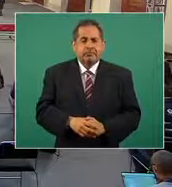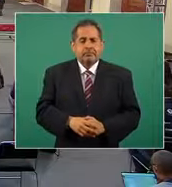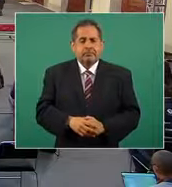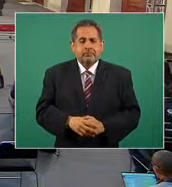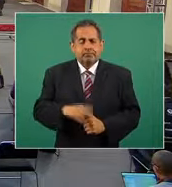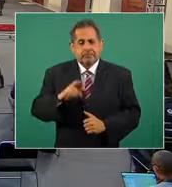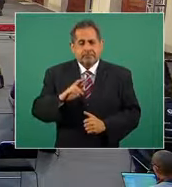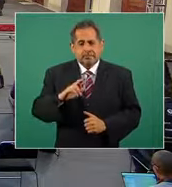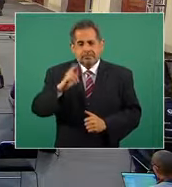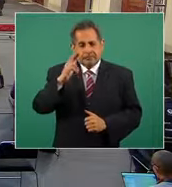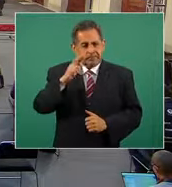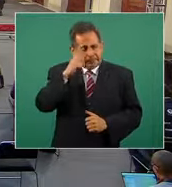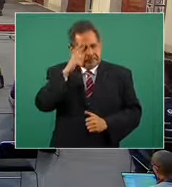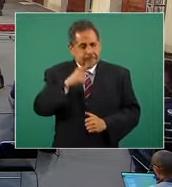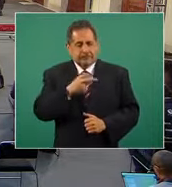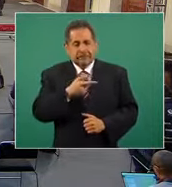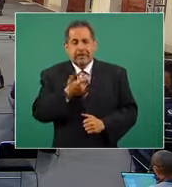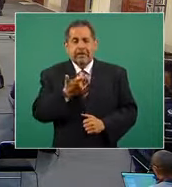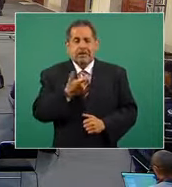recortar el chayote,